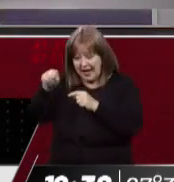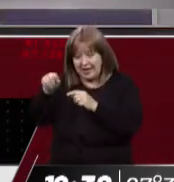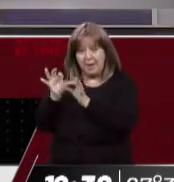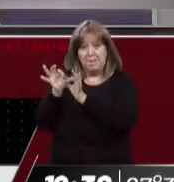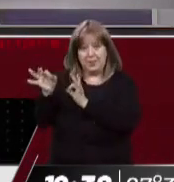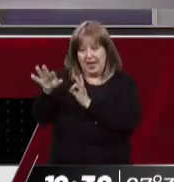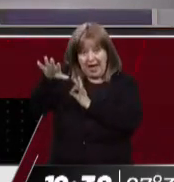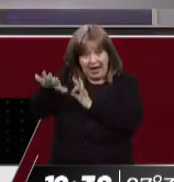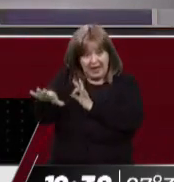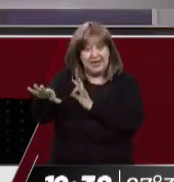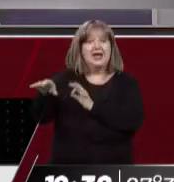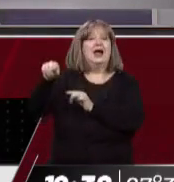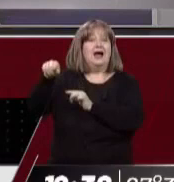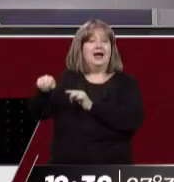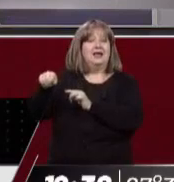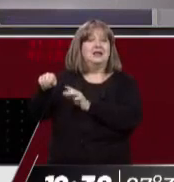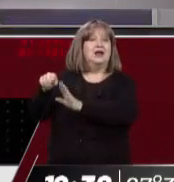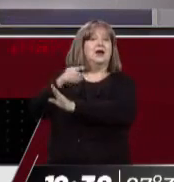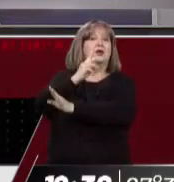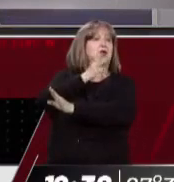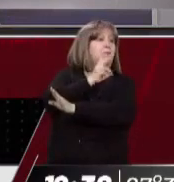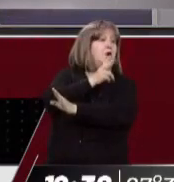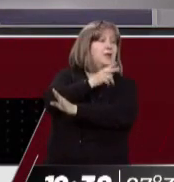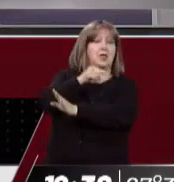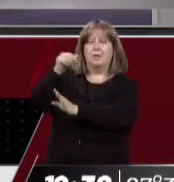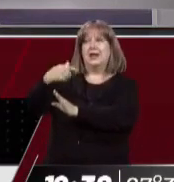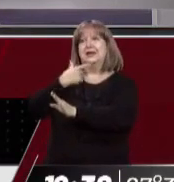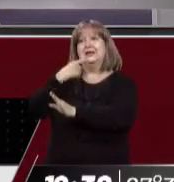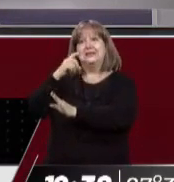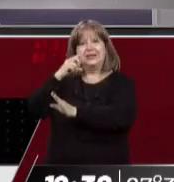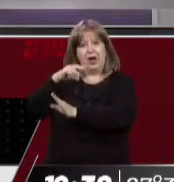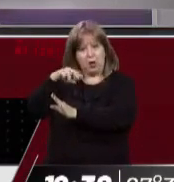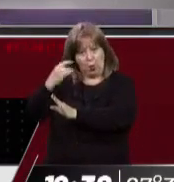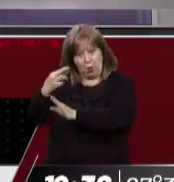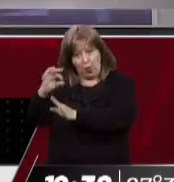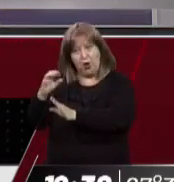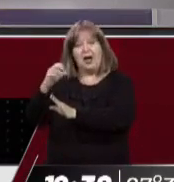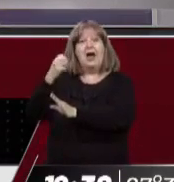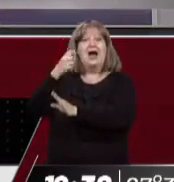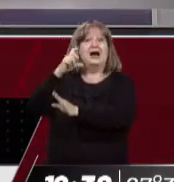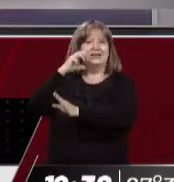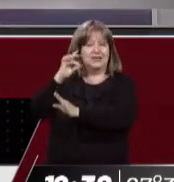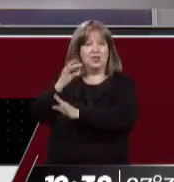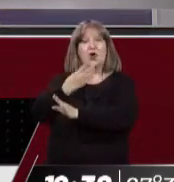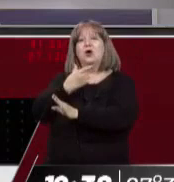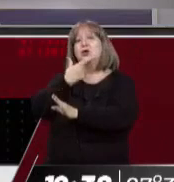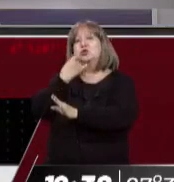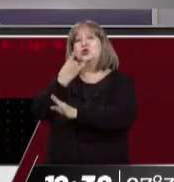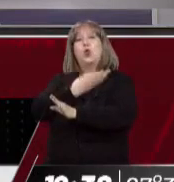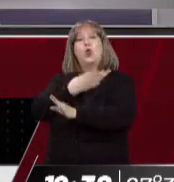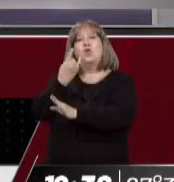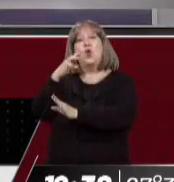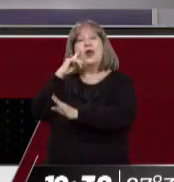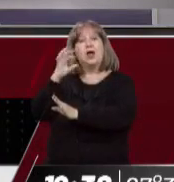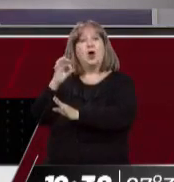se van a poder utilizar sustancias que hoy por hoy están prohibidas. Cianuro, ácido sulfúrico, necesarias para separar el oro de la